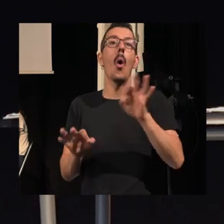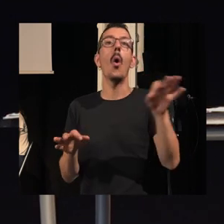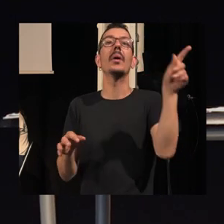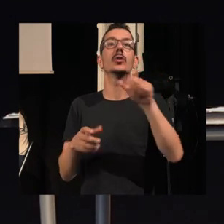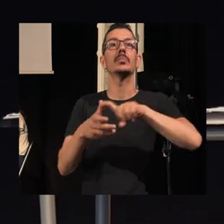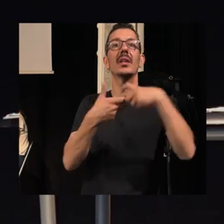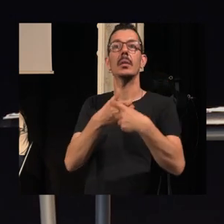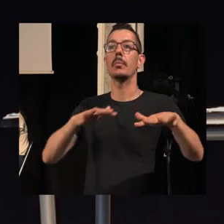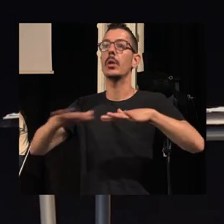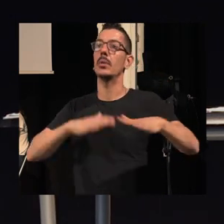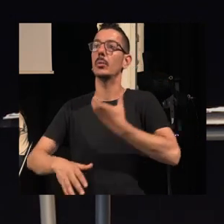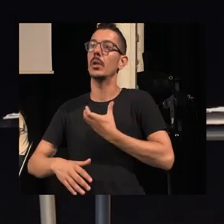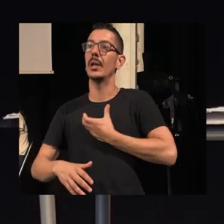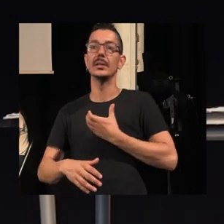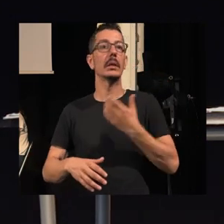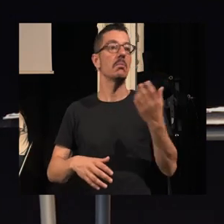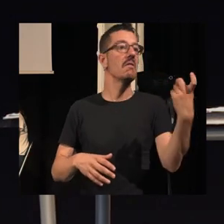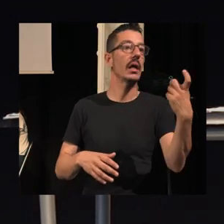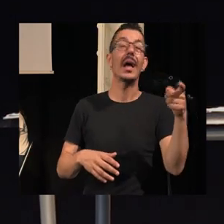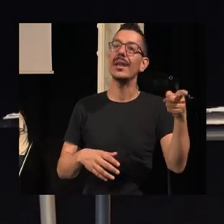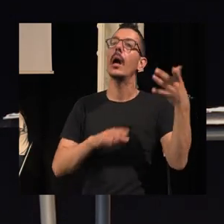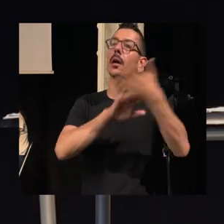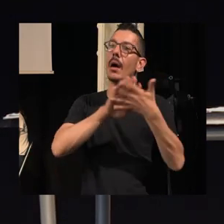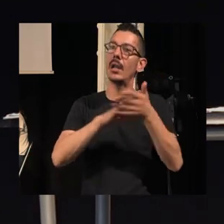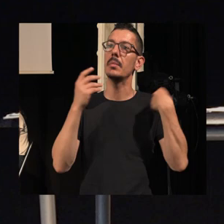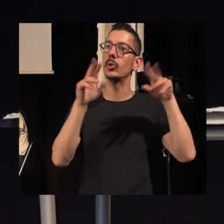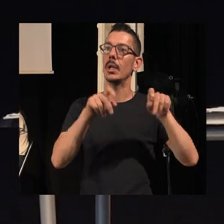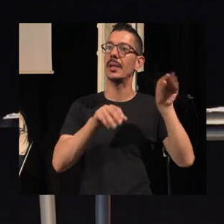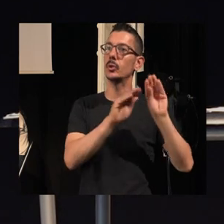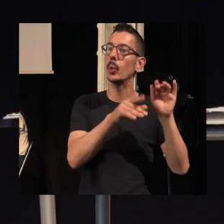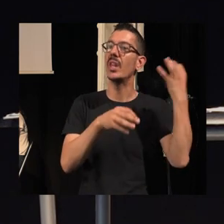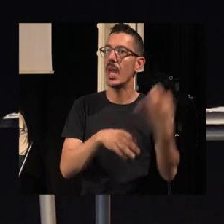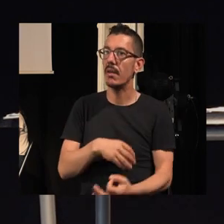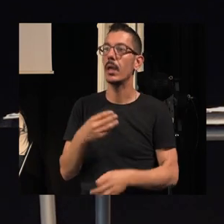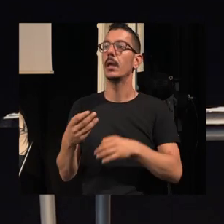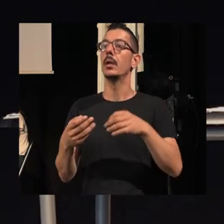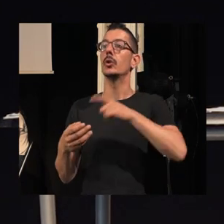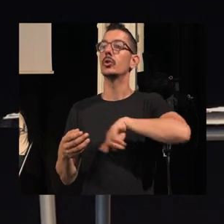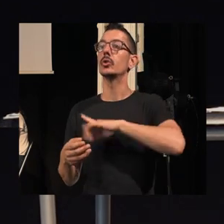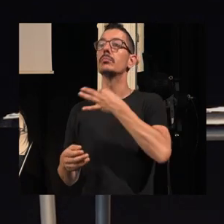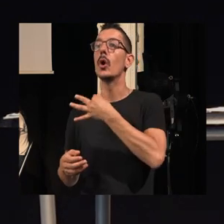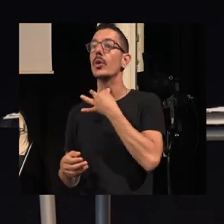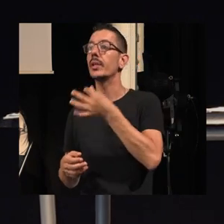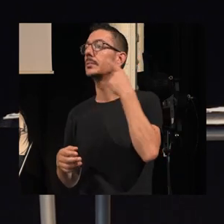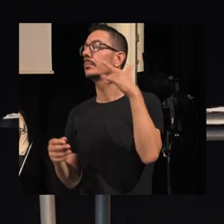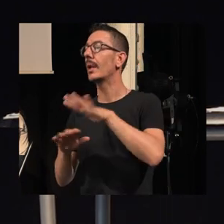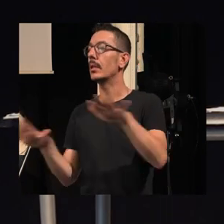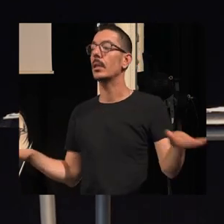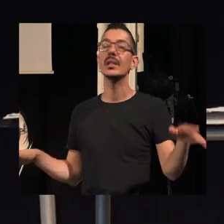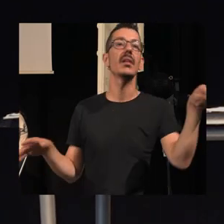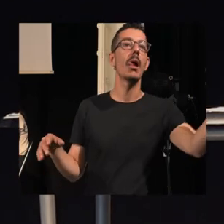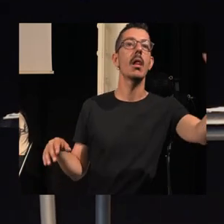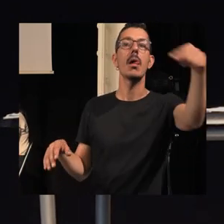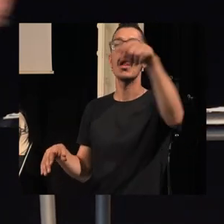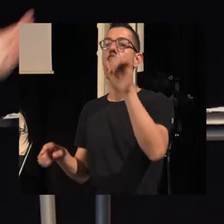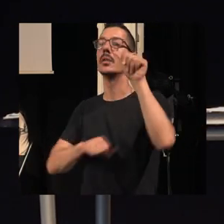por supuesto en los ayuntamientos del campo, que tienen voces, que seguimos teniendo voces escoradas, que los procesos de